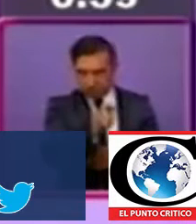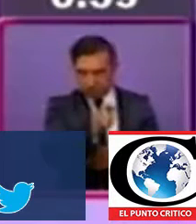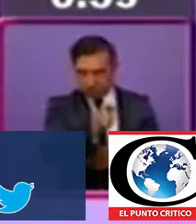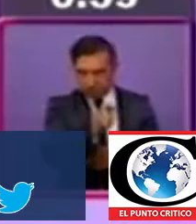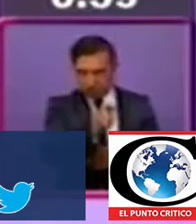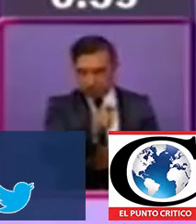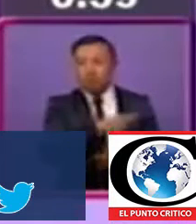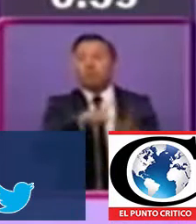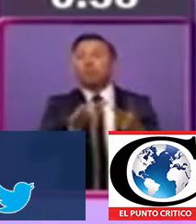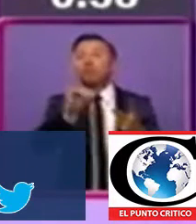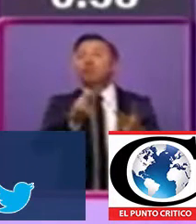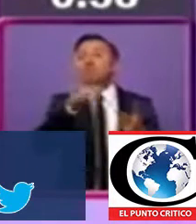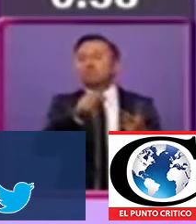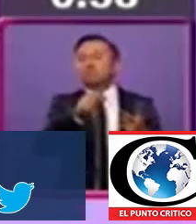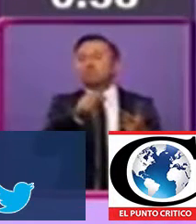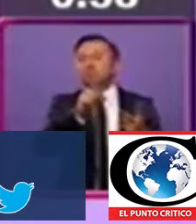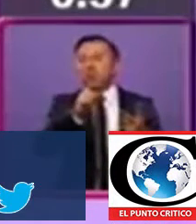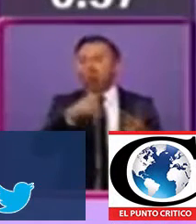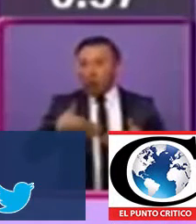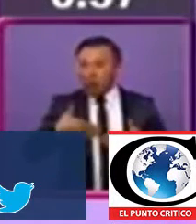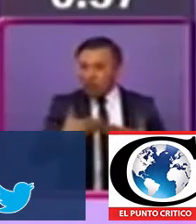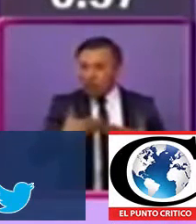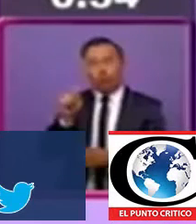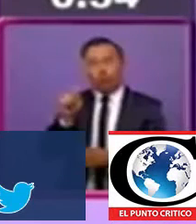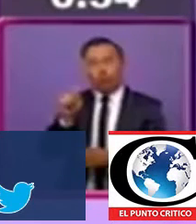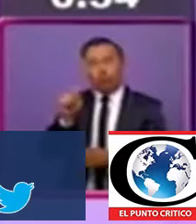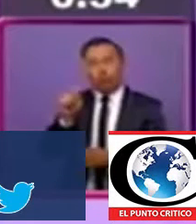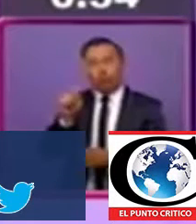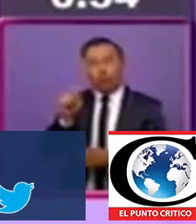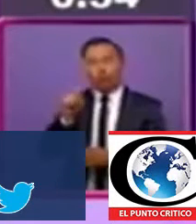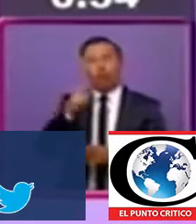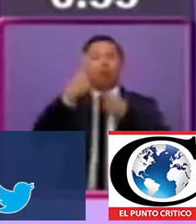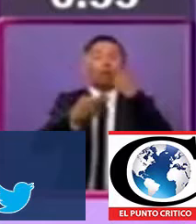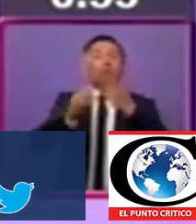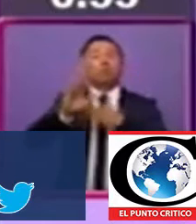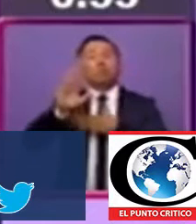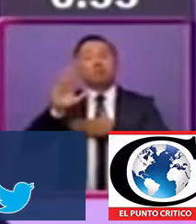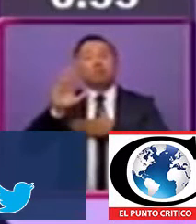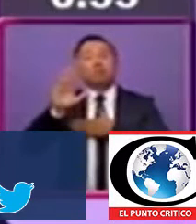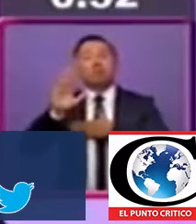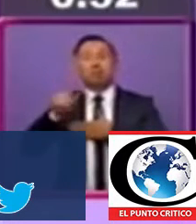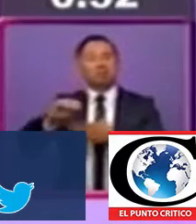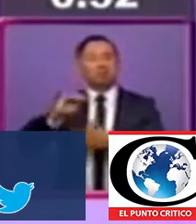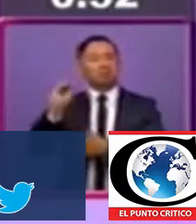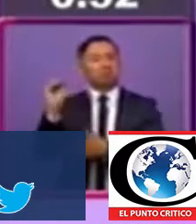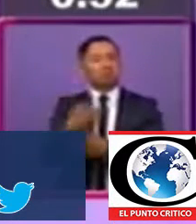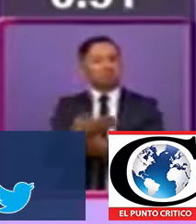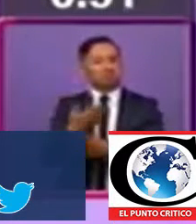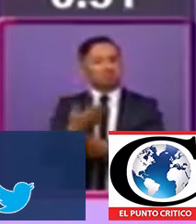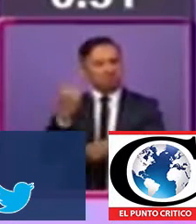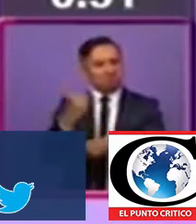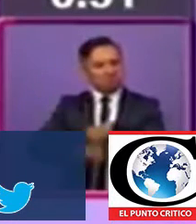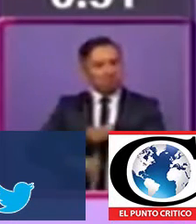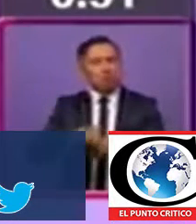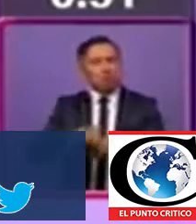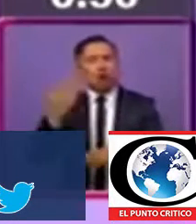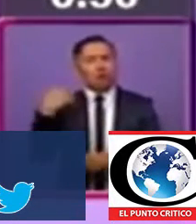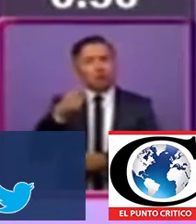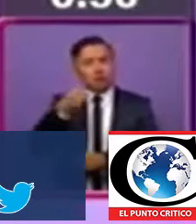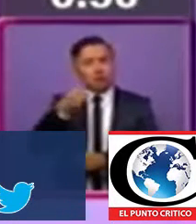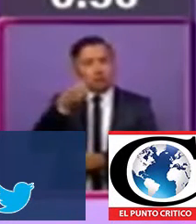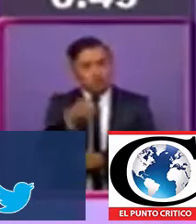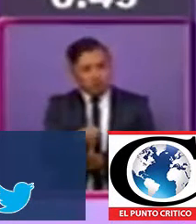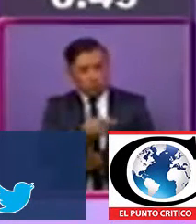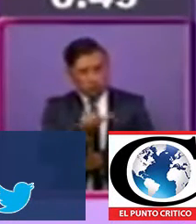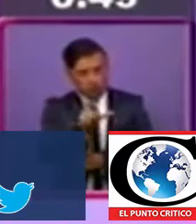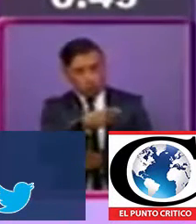descontaban para darles a su grupo político. Ahora, senador, esto es violatorio del Código Penal del